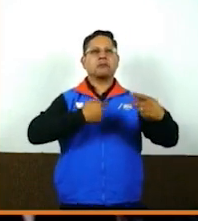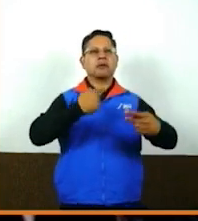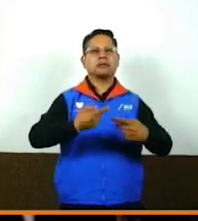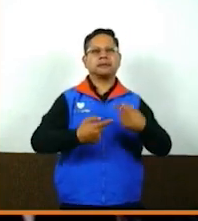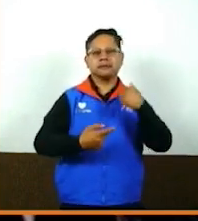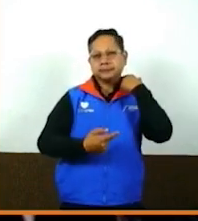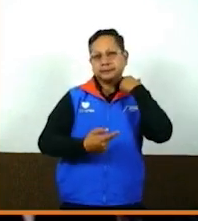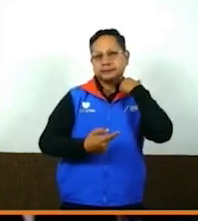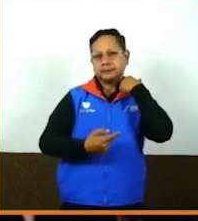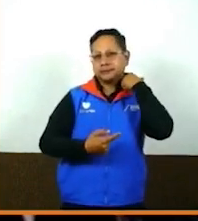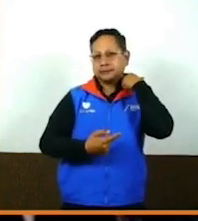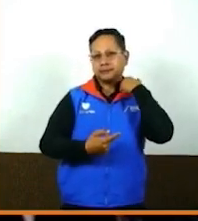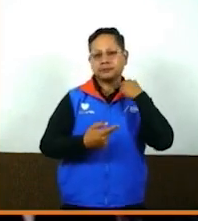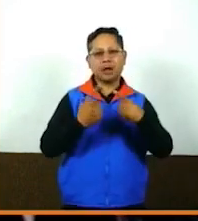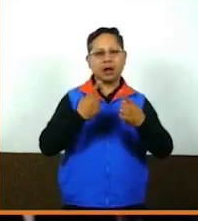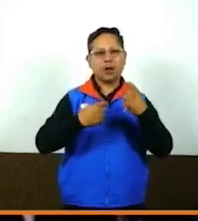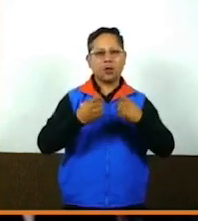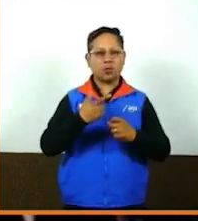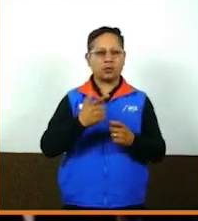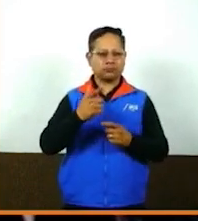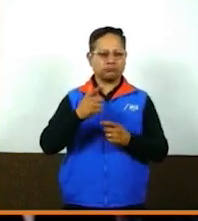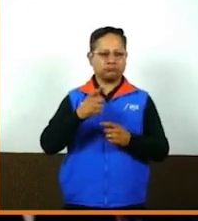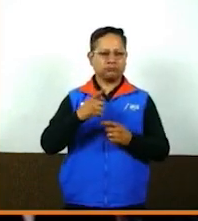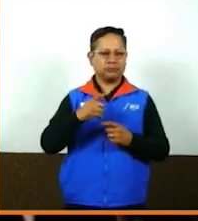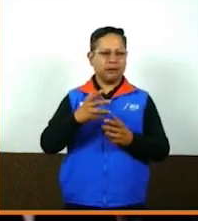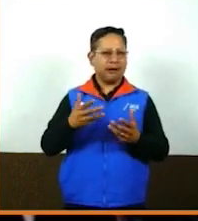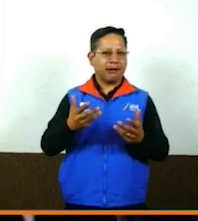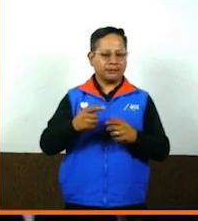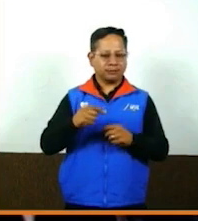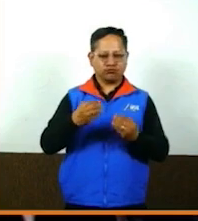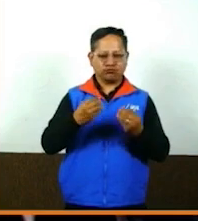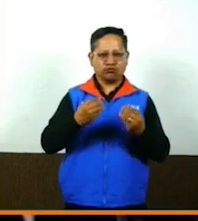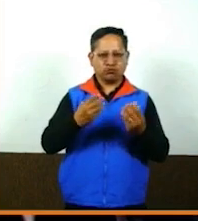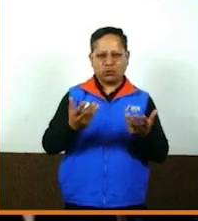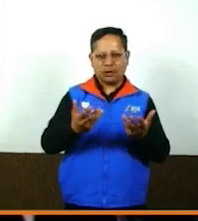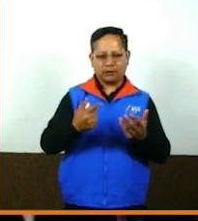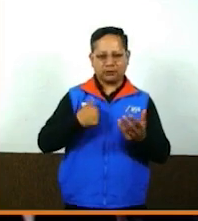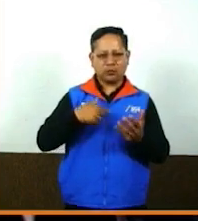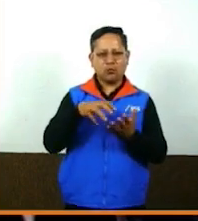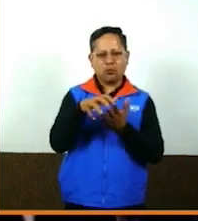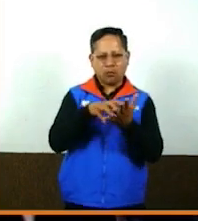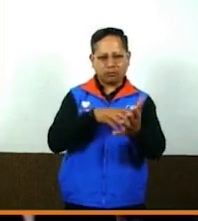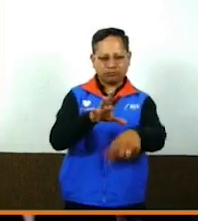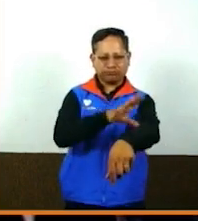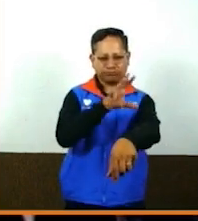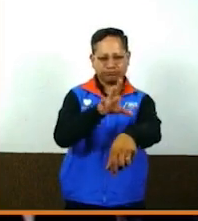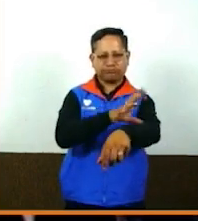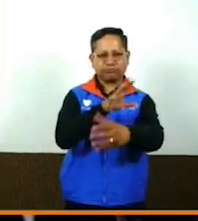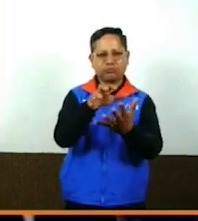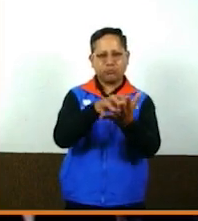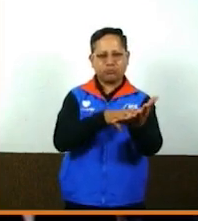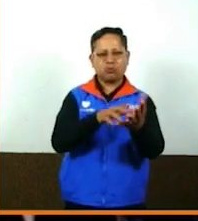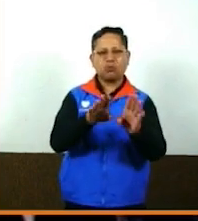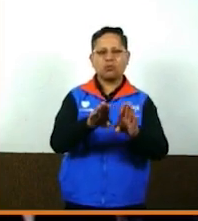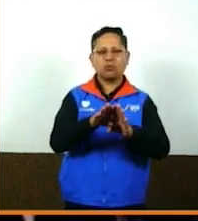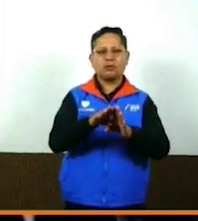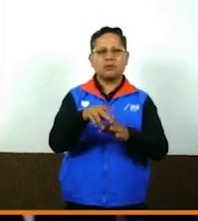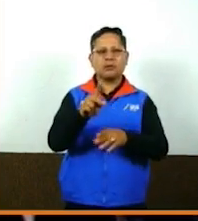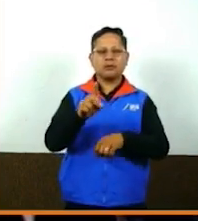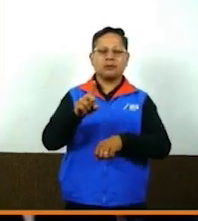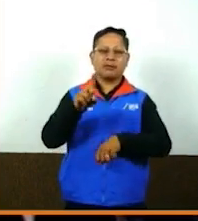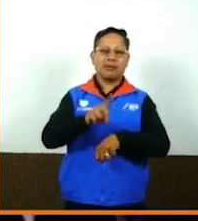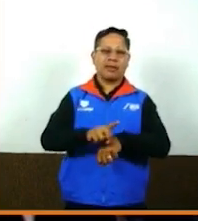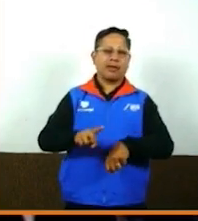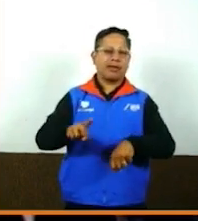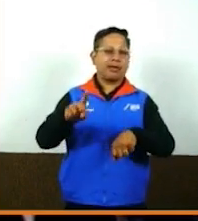así hacemos lo que muchas hacen y que me da muchísimo gusto que lo hagamos en términos de ahorro energético, pero cada día